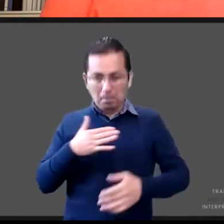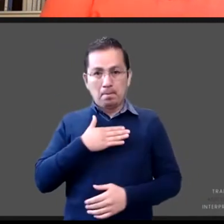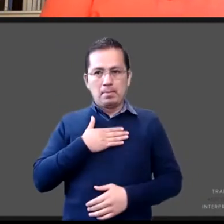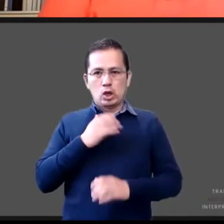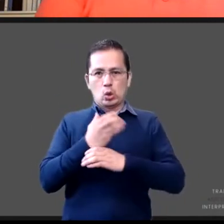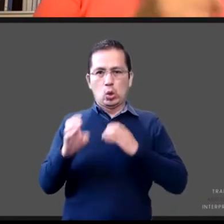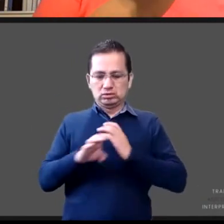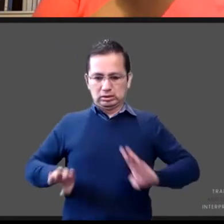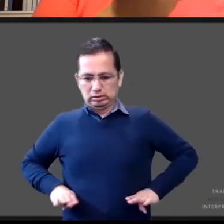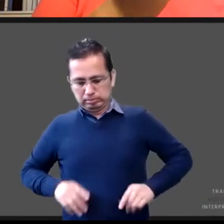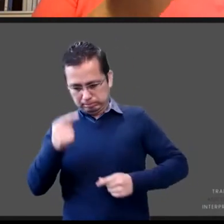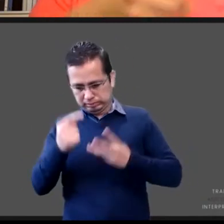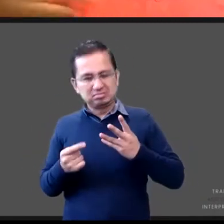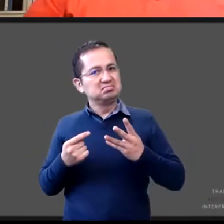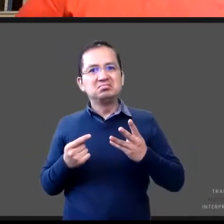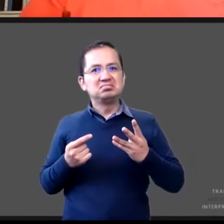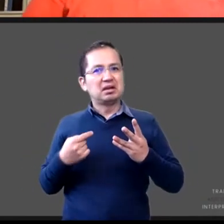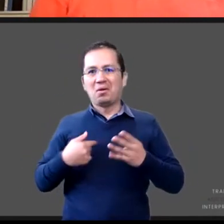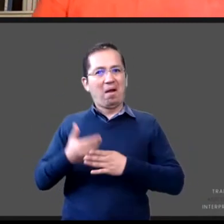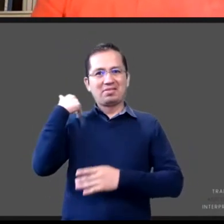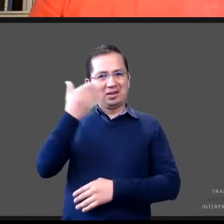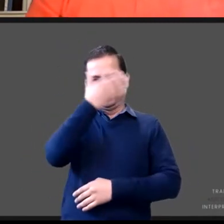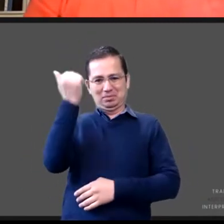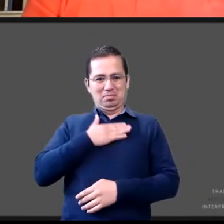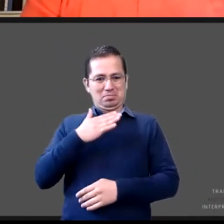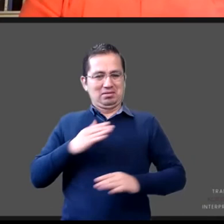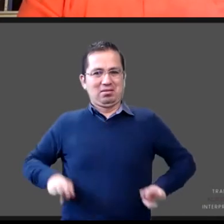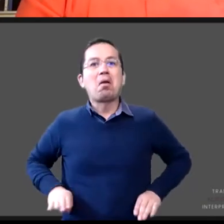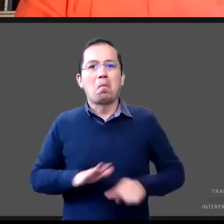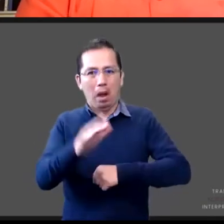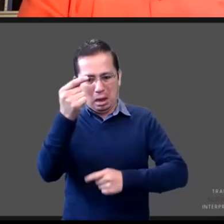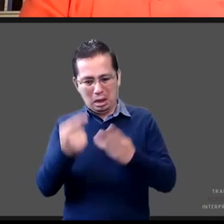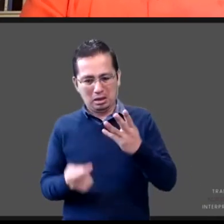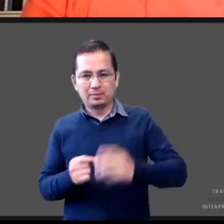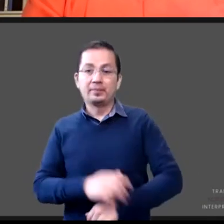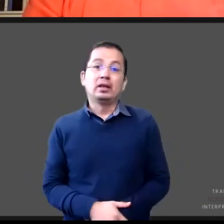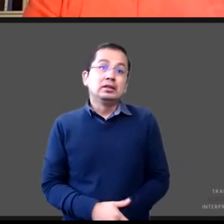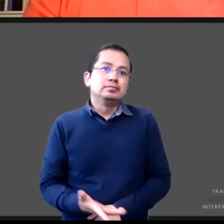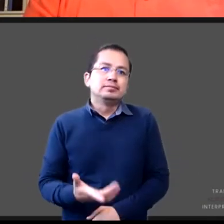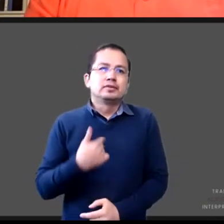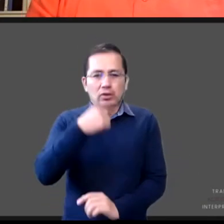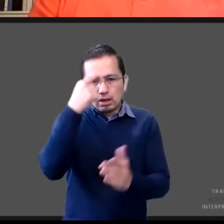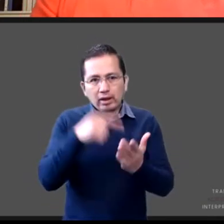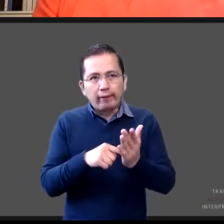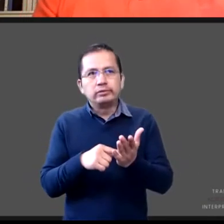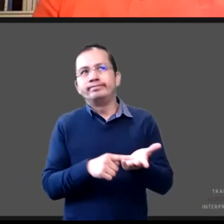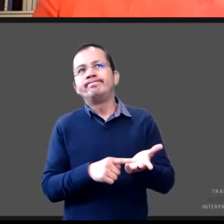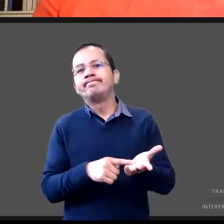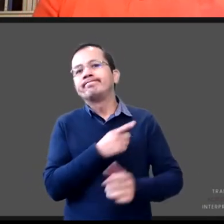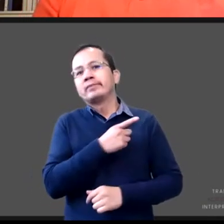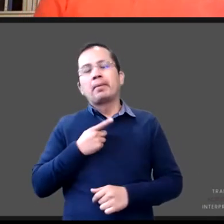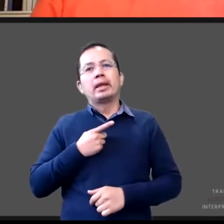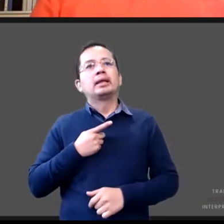que necesitamos emprender acciones para que la participación se convierta en un asunto cotidiano en todos